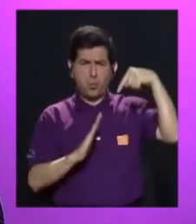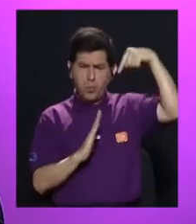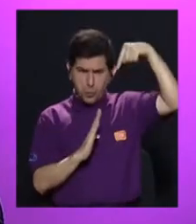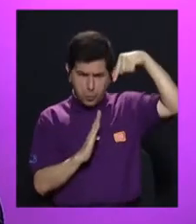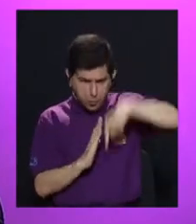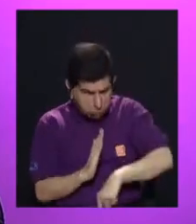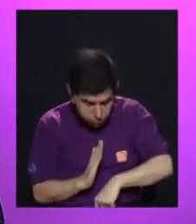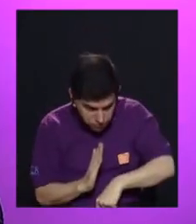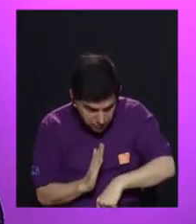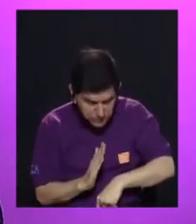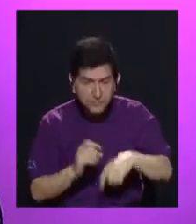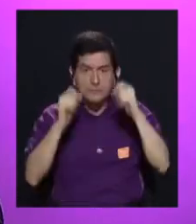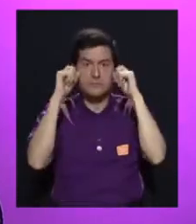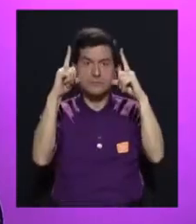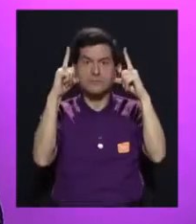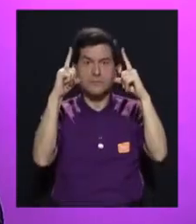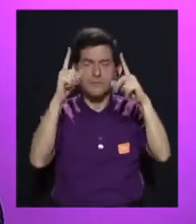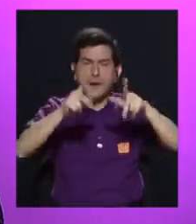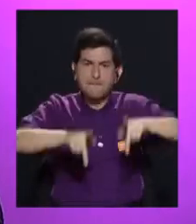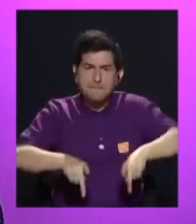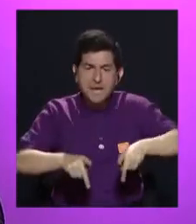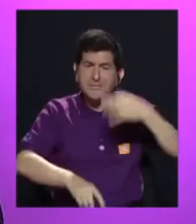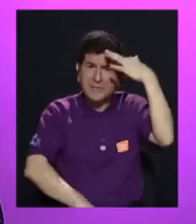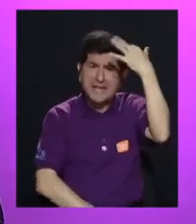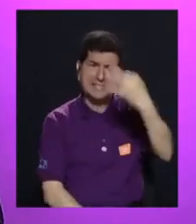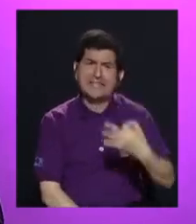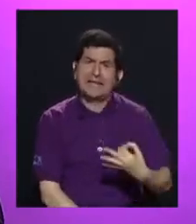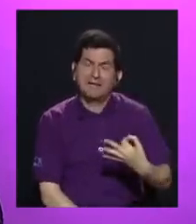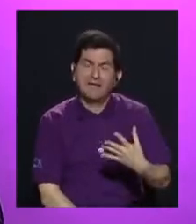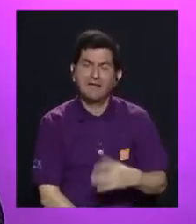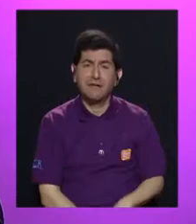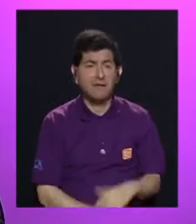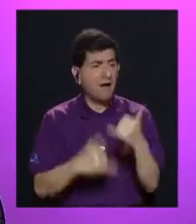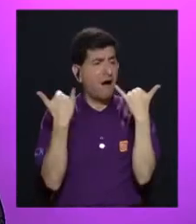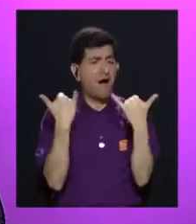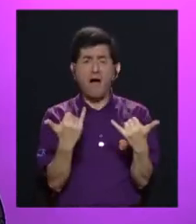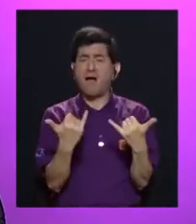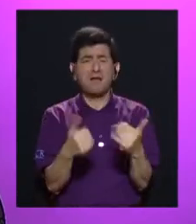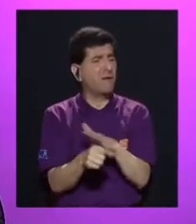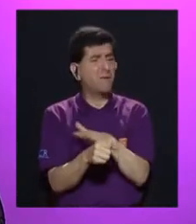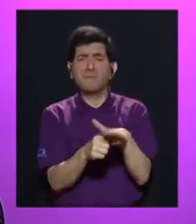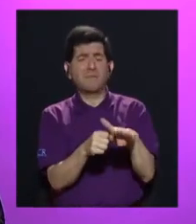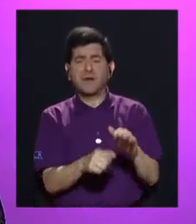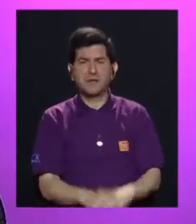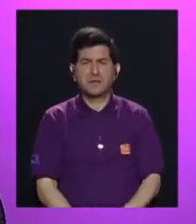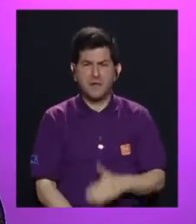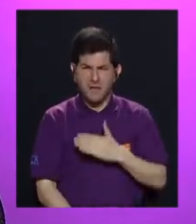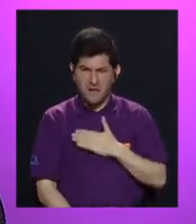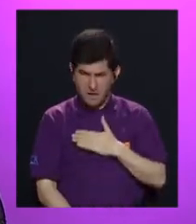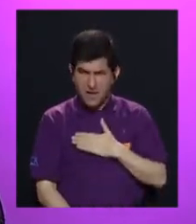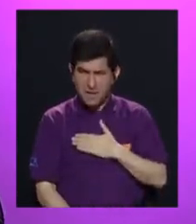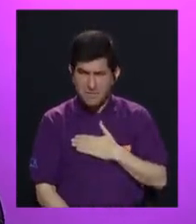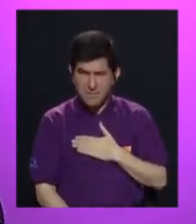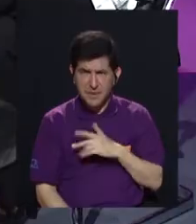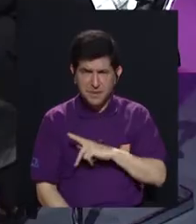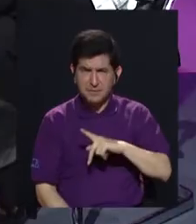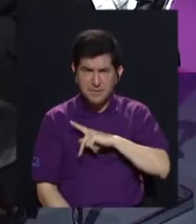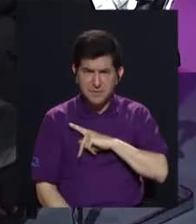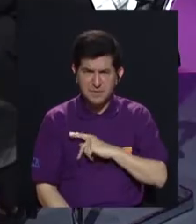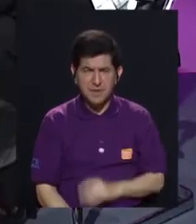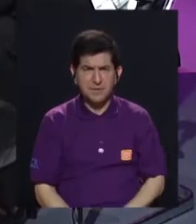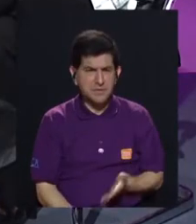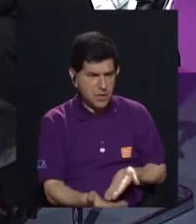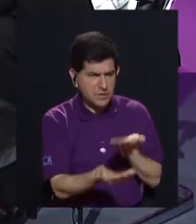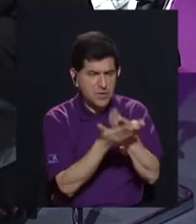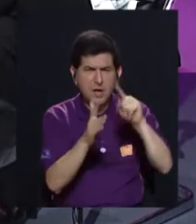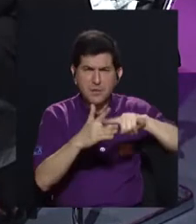que es impresionante que hayan personas que consideren que ya fue suficiente a mí lo que más me llama la atención de las propuestas de